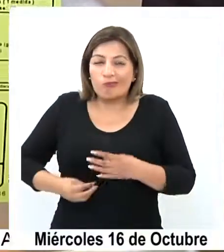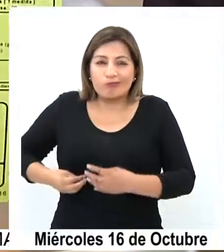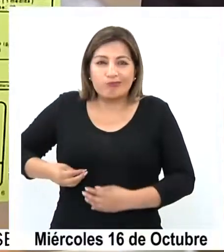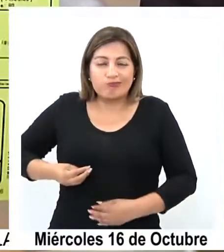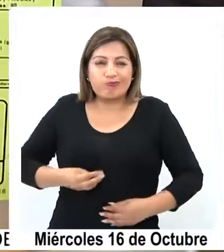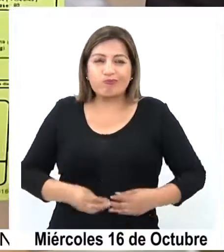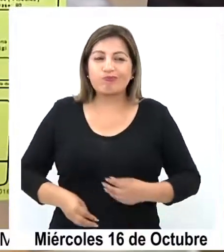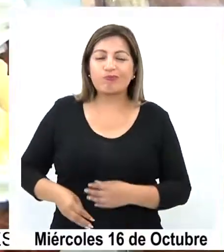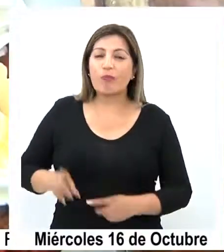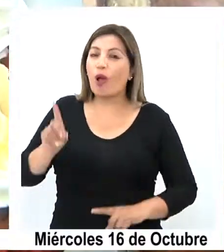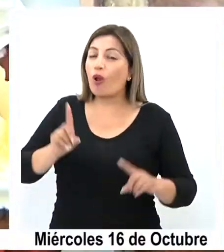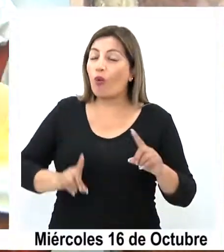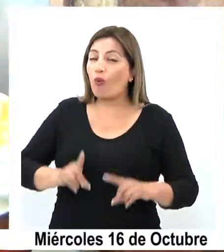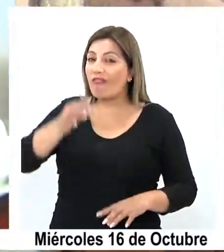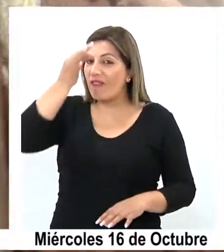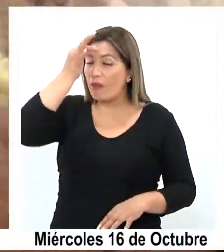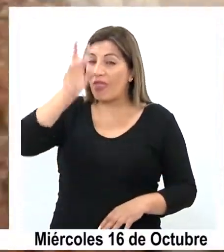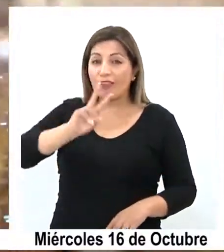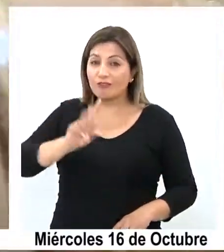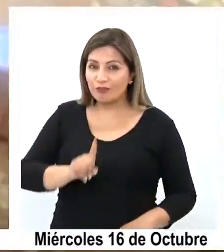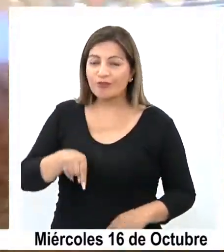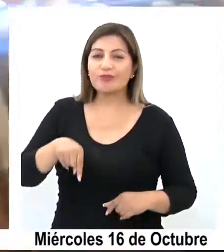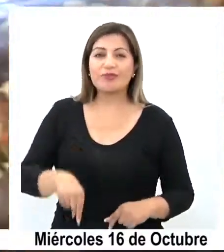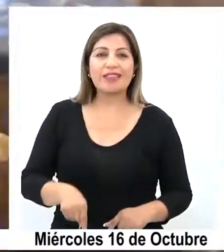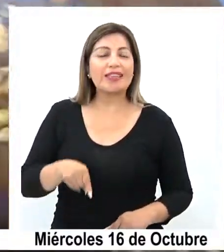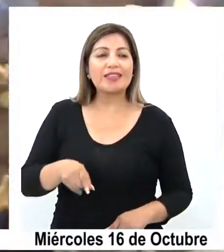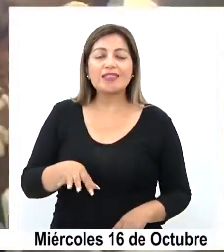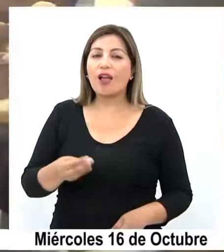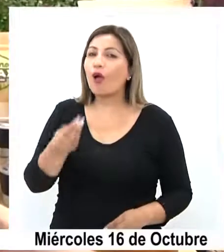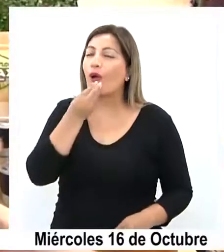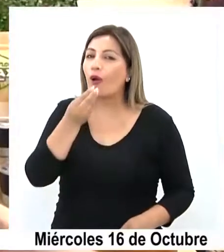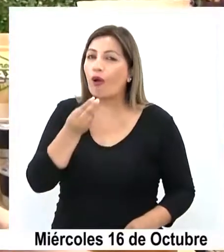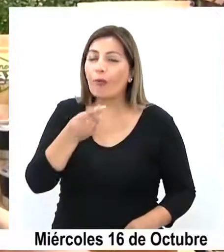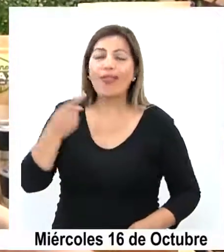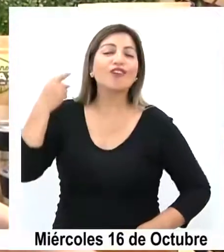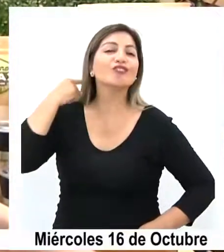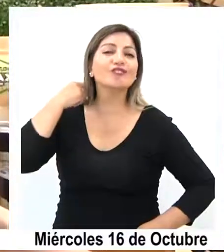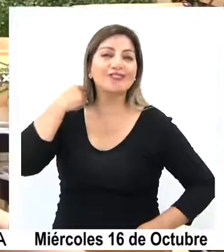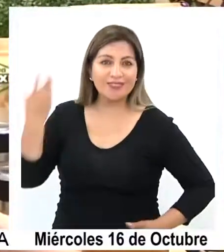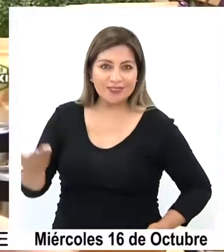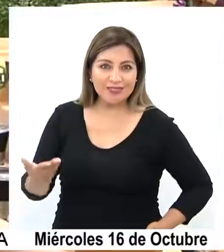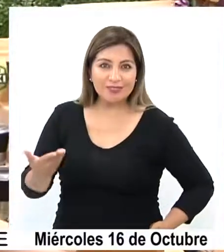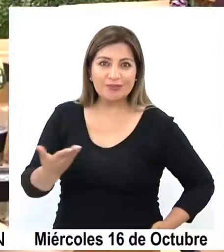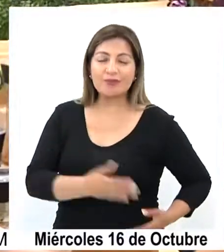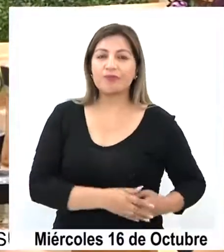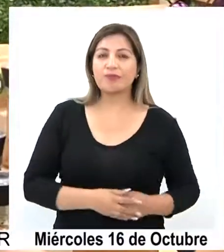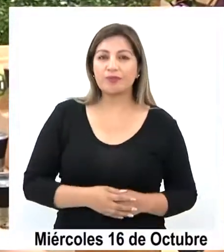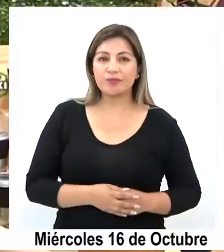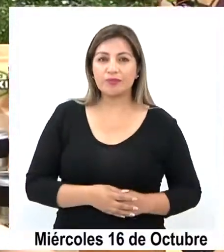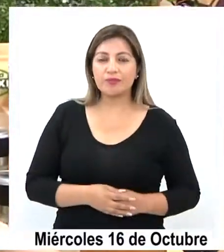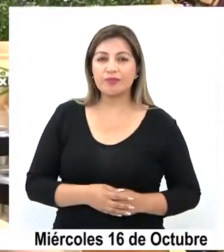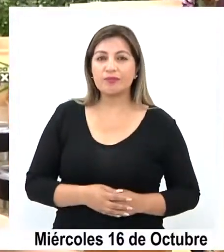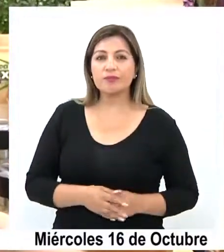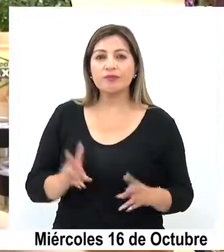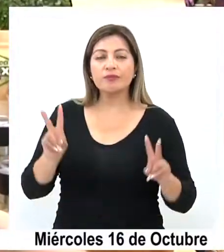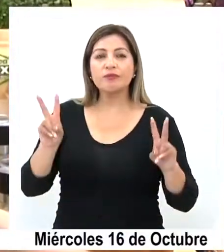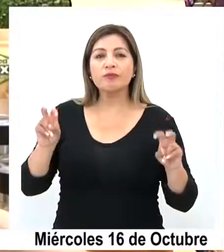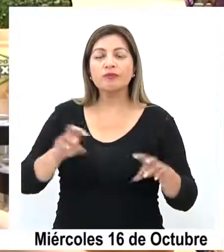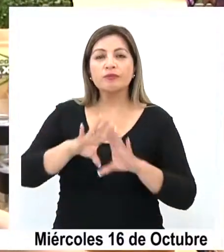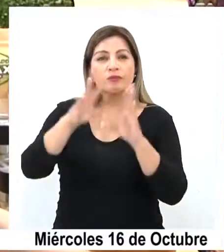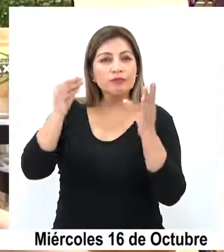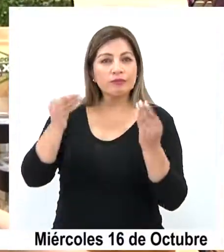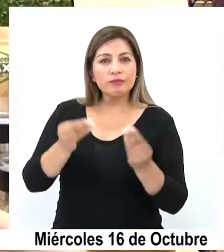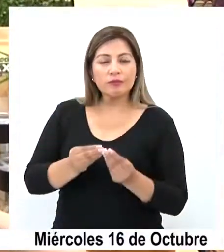intestinal, prevenir algunas enfermedades, es un tipo de alimentación consciente, consciente en un contexto